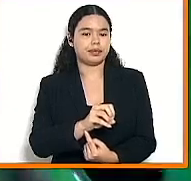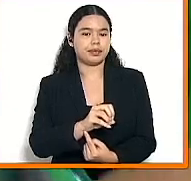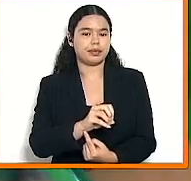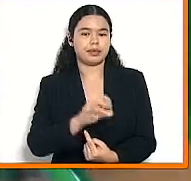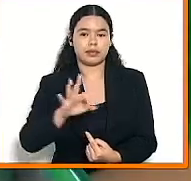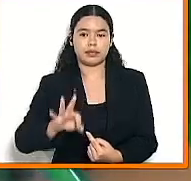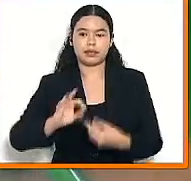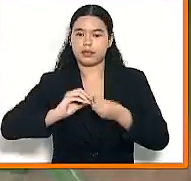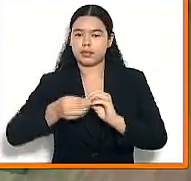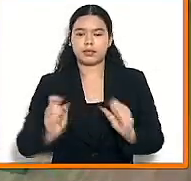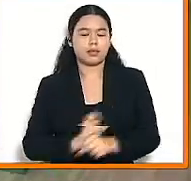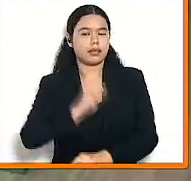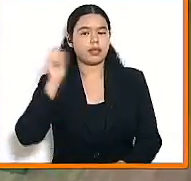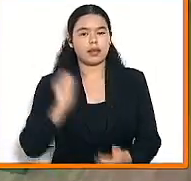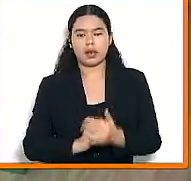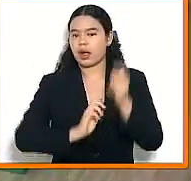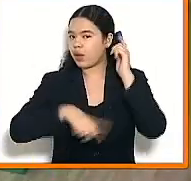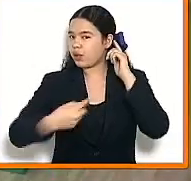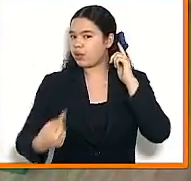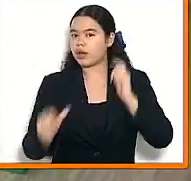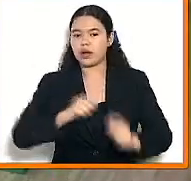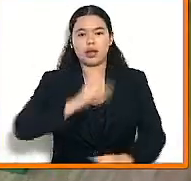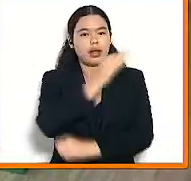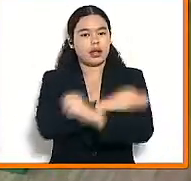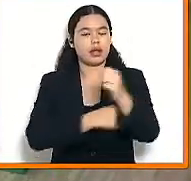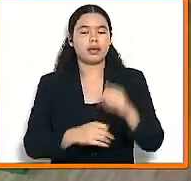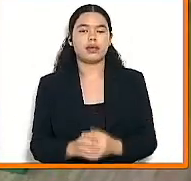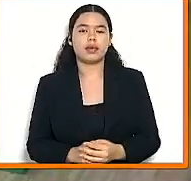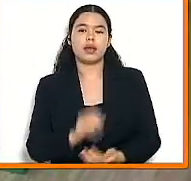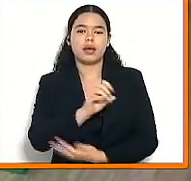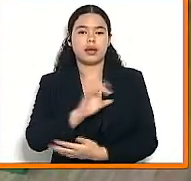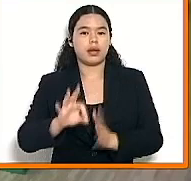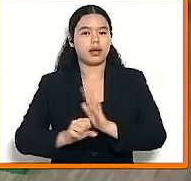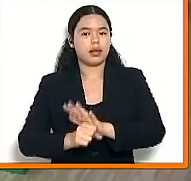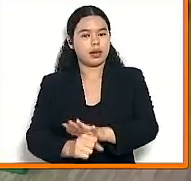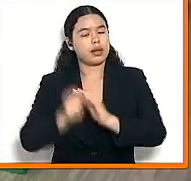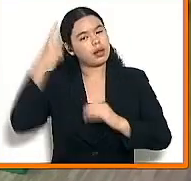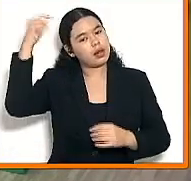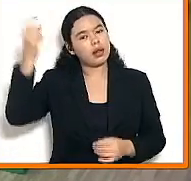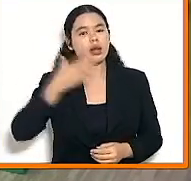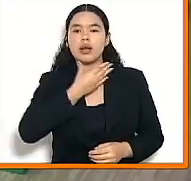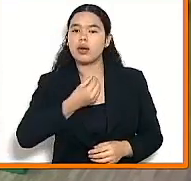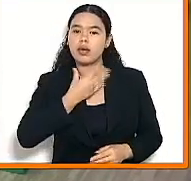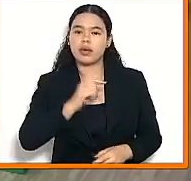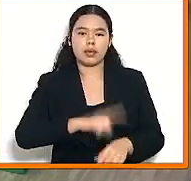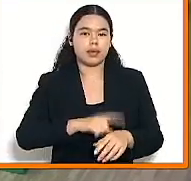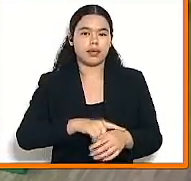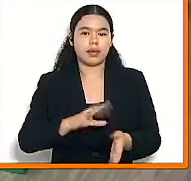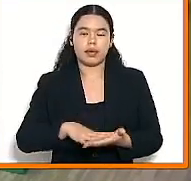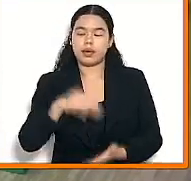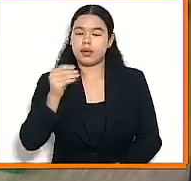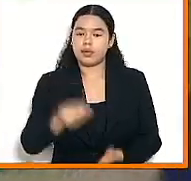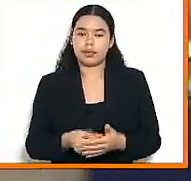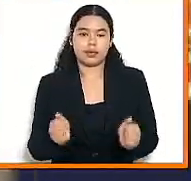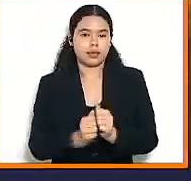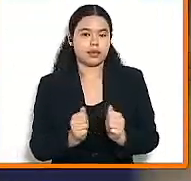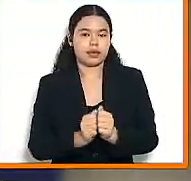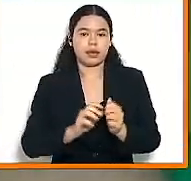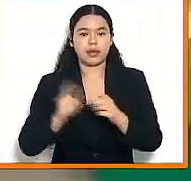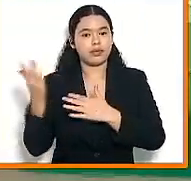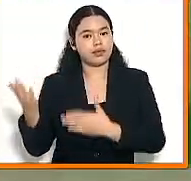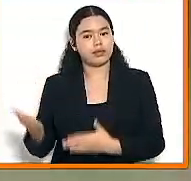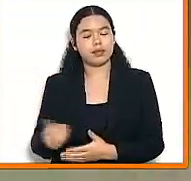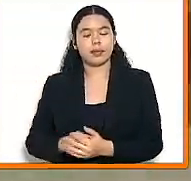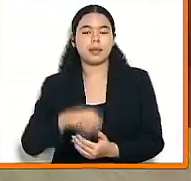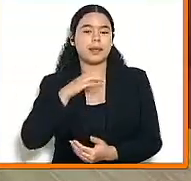el 9. El número ganador para diario en esta linda tarde es el 09 con su símbolo de sueños hombre. Ahora vamos a multiplicar tu dinero junto a Madeline. Así